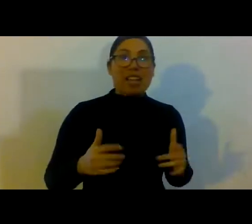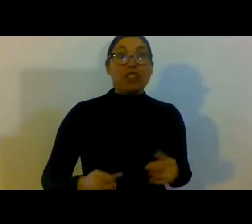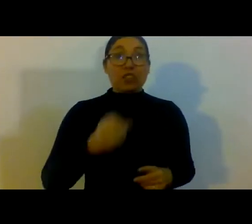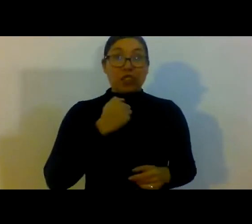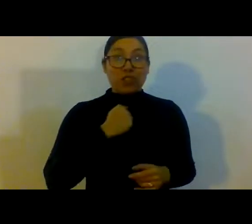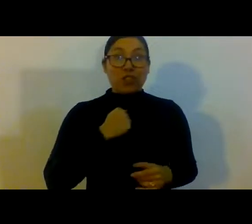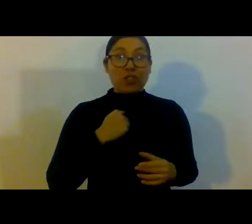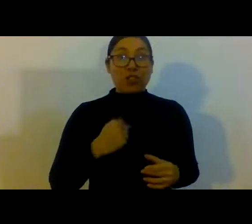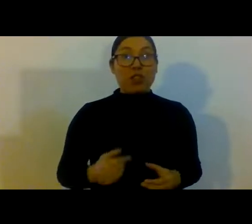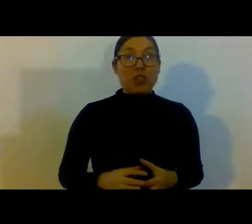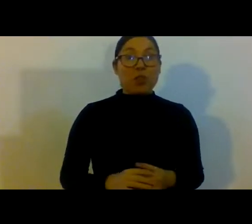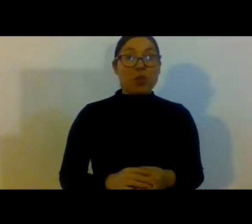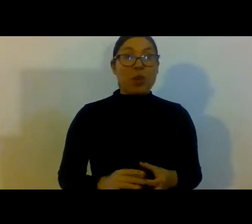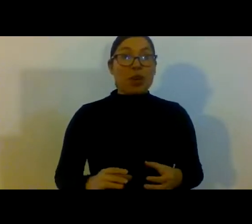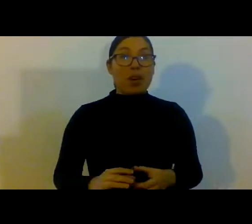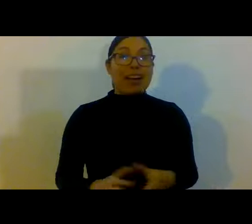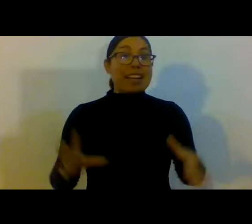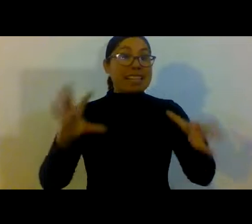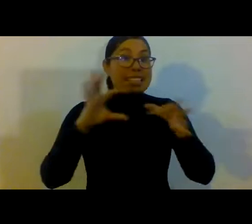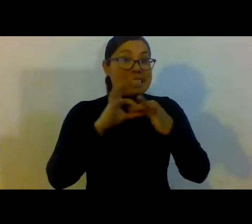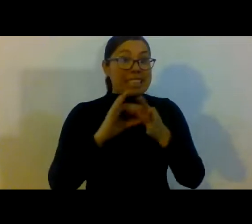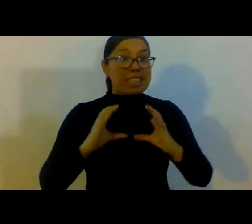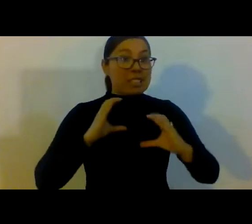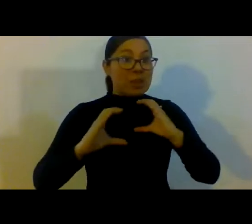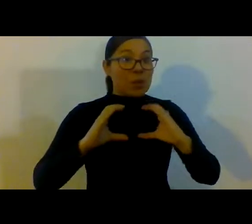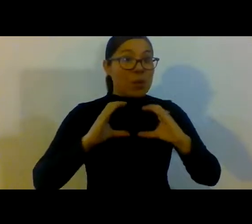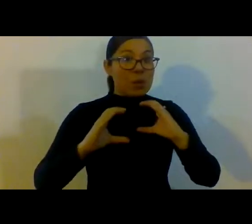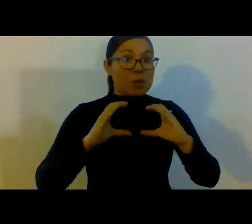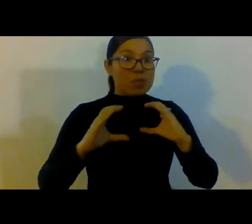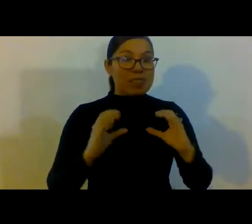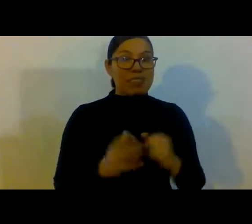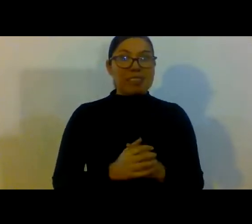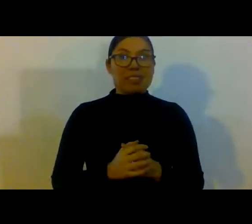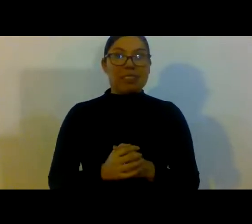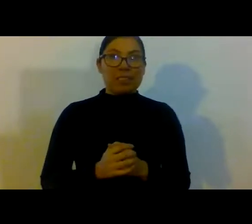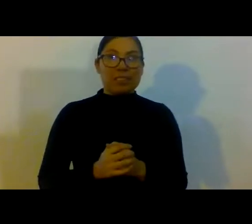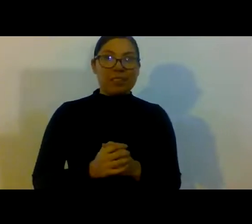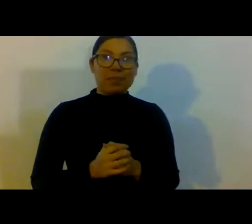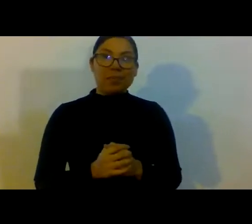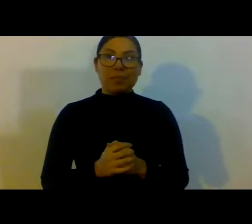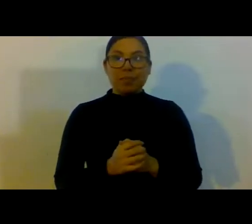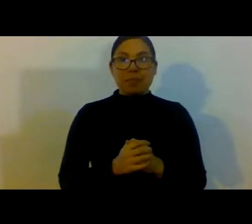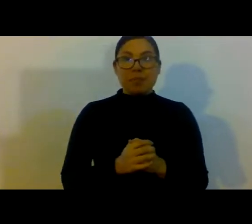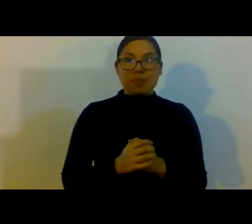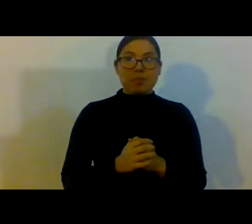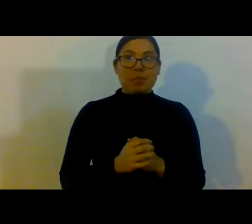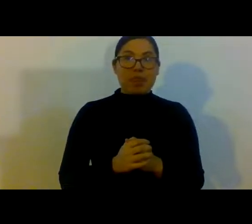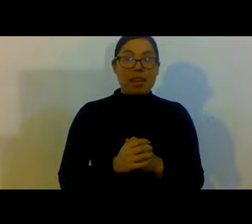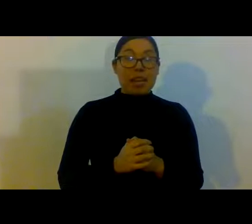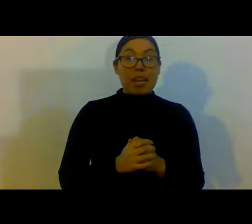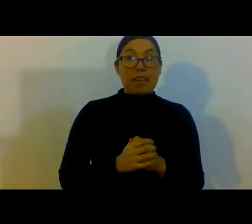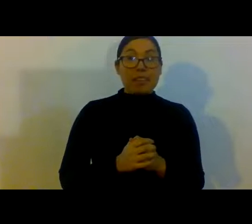expresar lo que ellos sintieron, incluso hasta la misma aventura de vivir los cuentos, los textos,